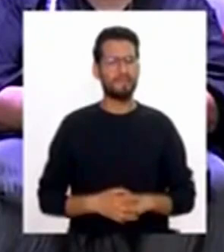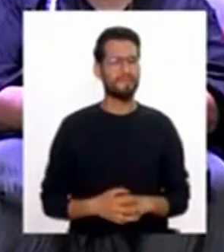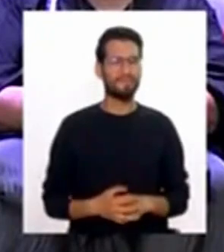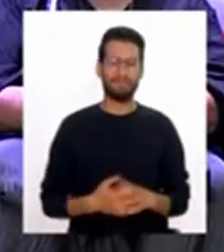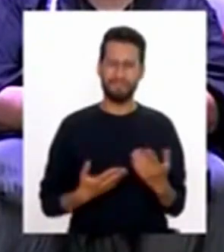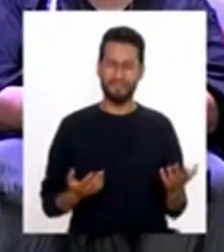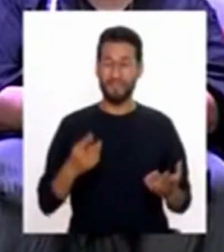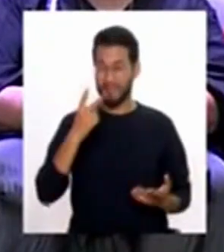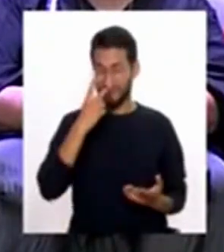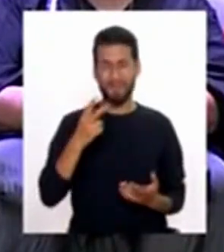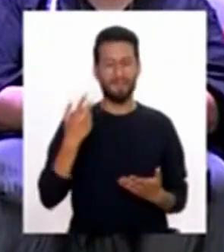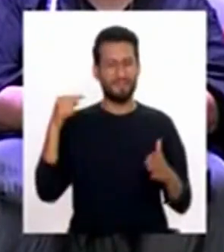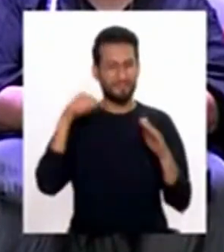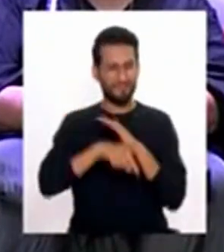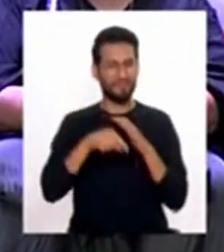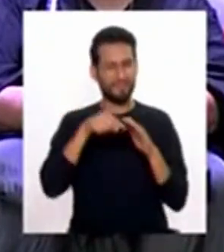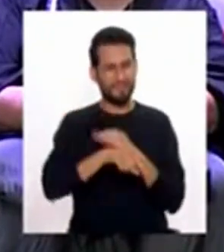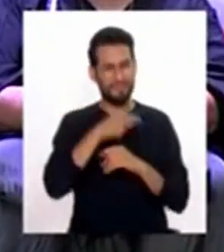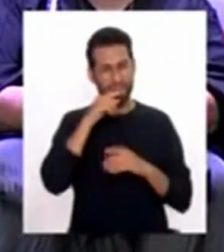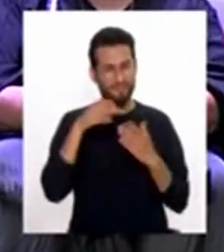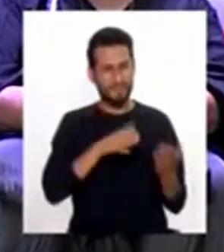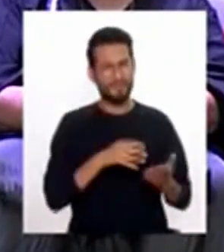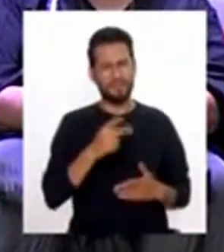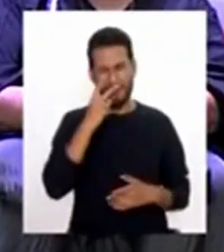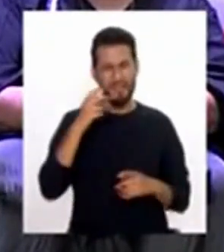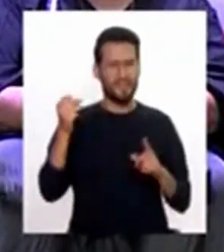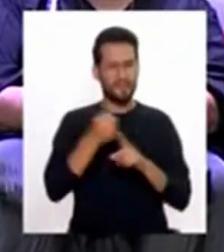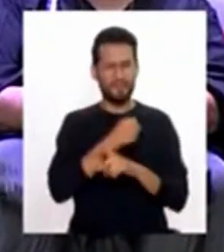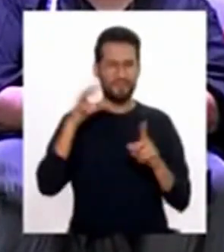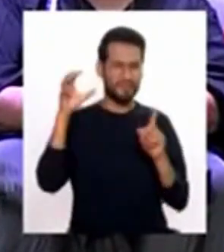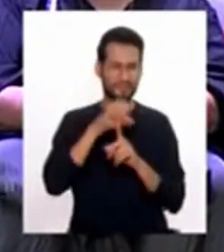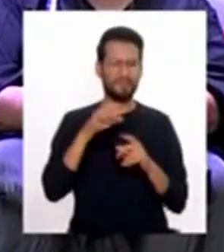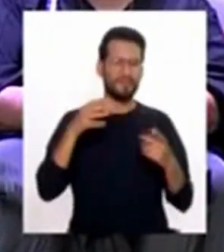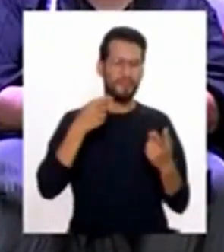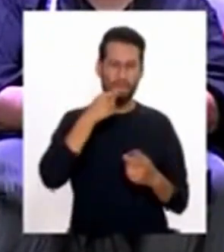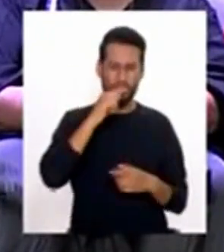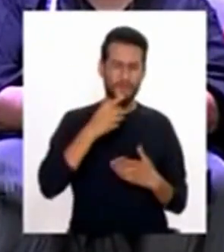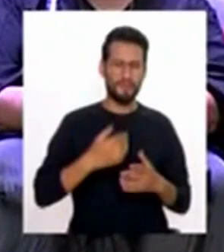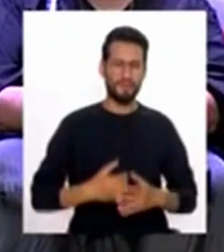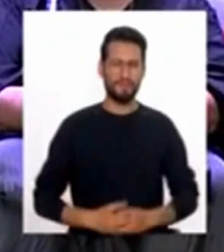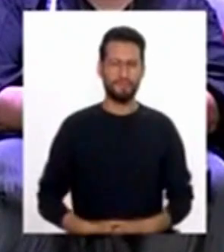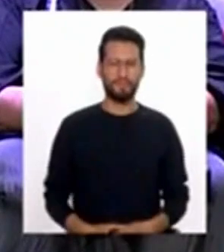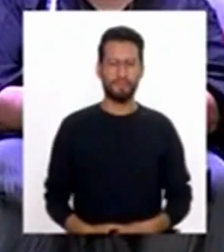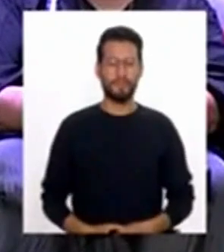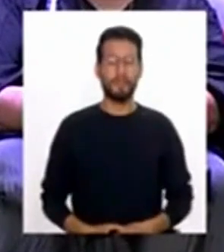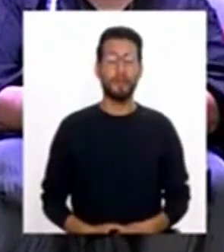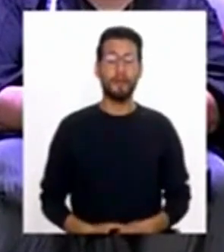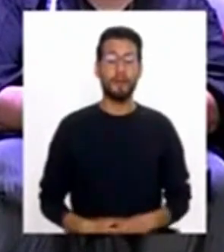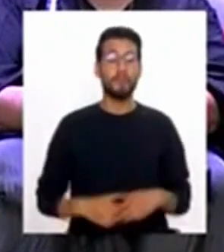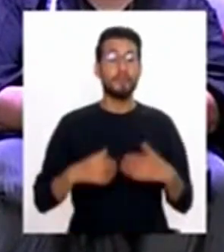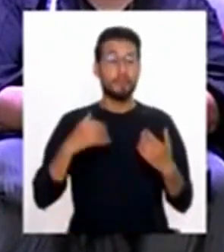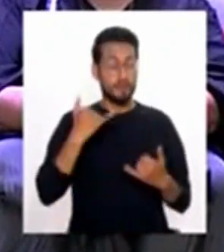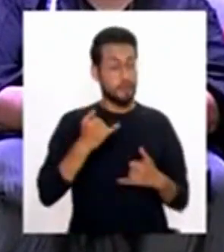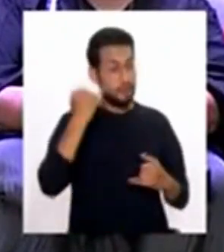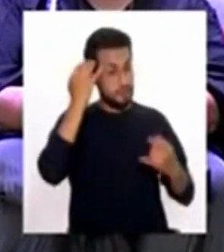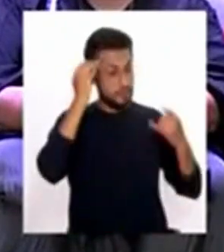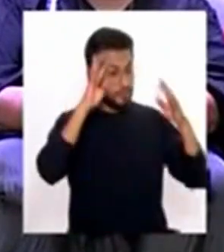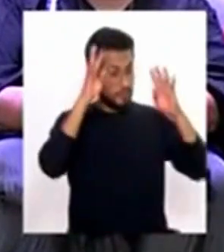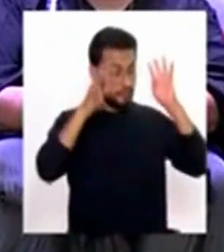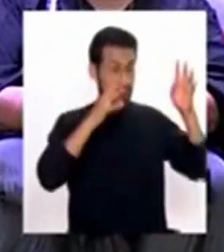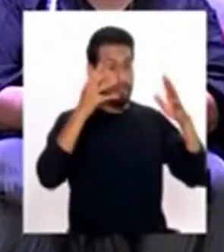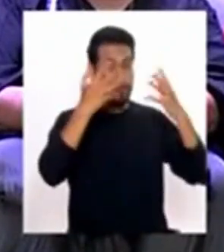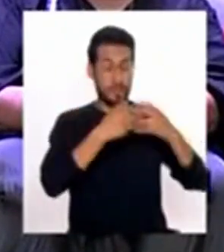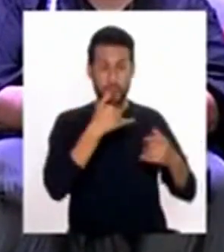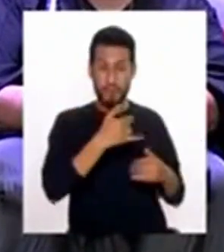Por eso vemos feminicidios, por eso vemos maltrato, violencia contra la mujer. Con estos emprendimientos, con